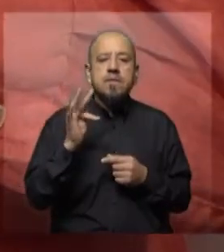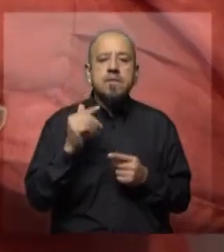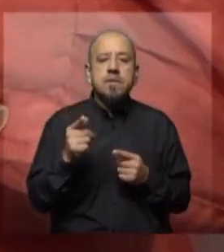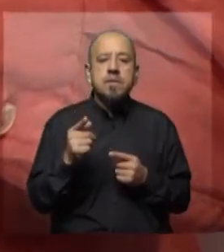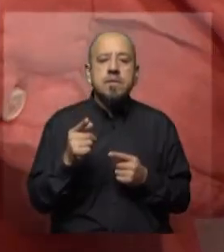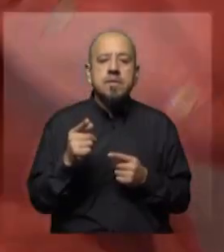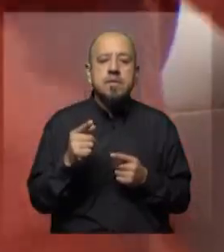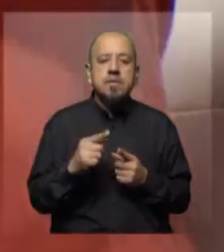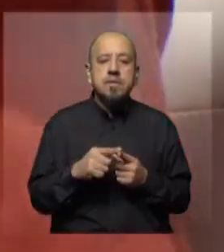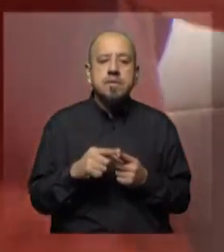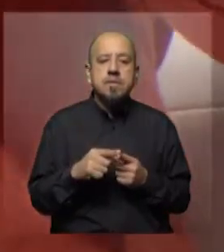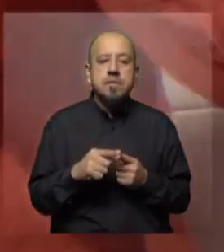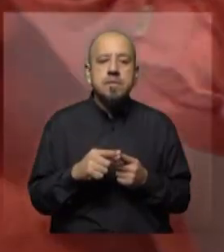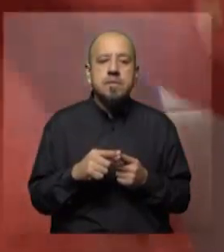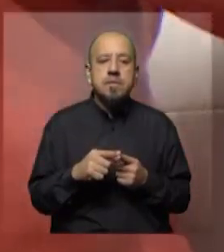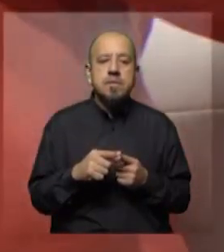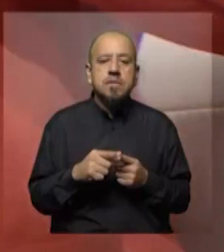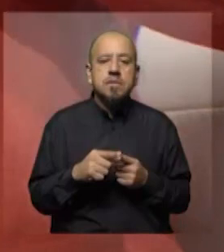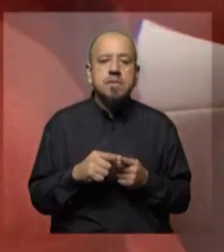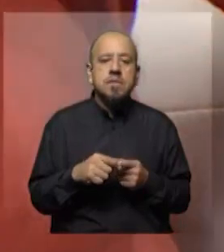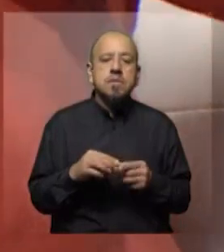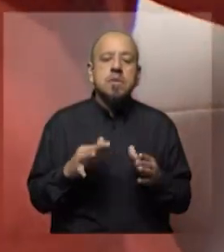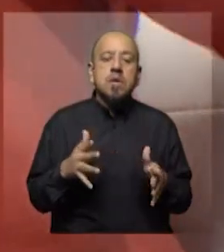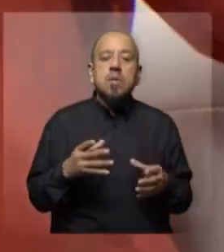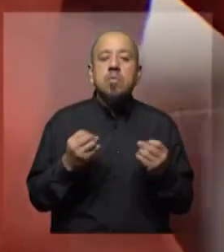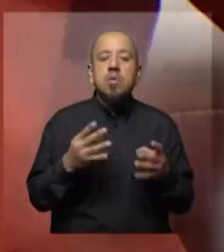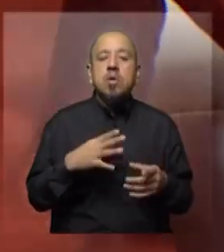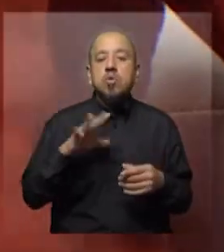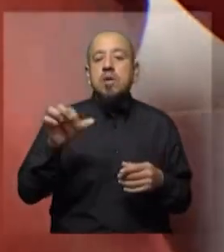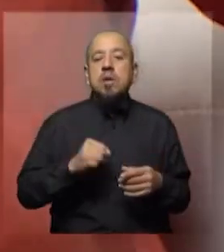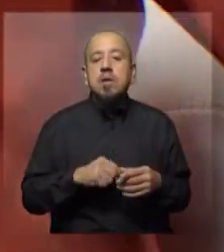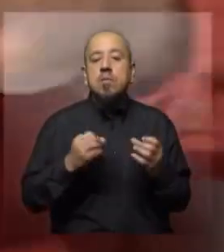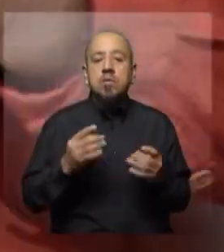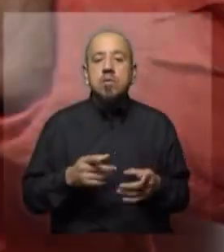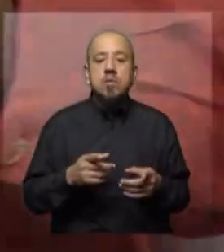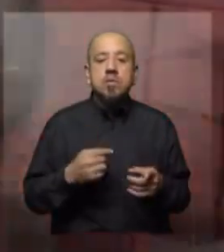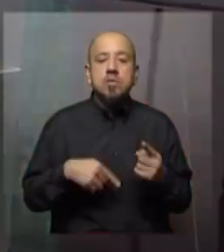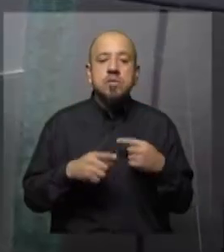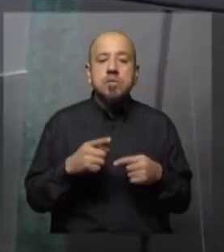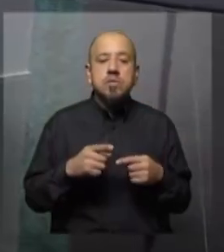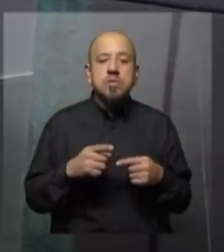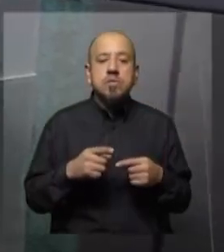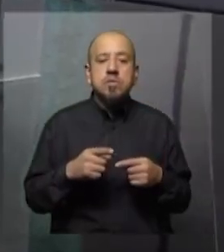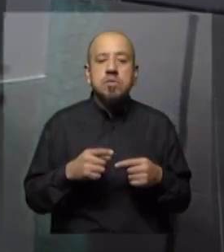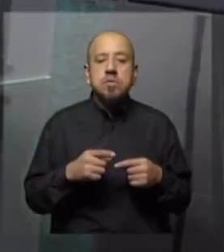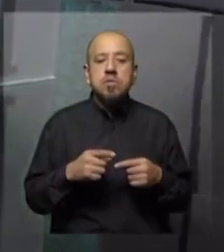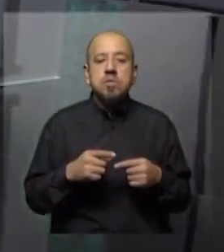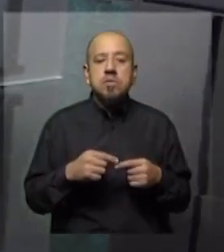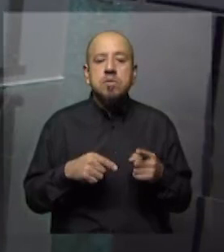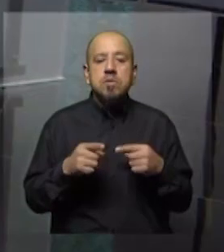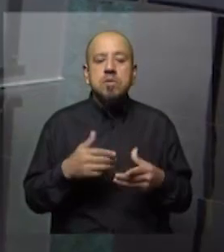este ven lo que es no bueno tiene que ver también porque esto es muy etnográfico lo que nos gustan los antropólogos no